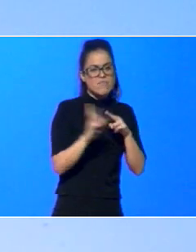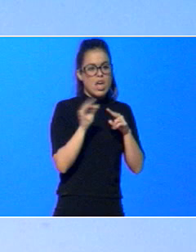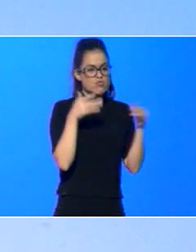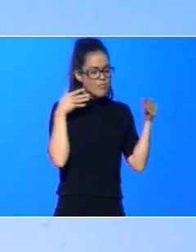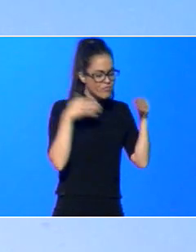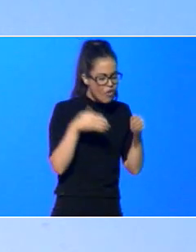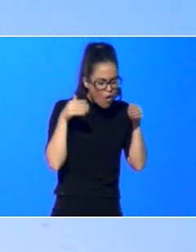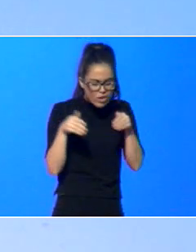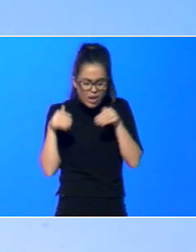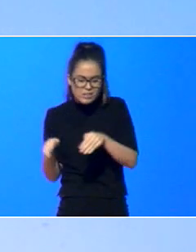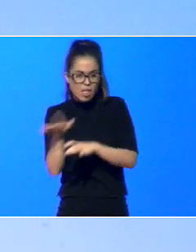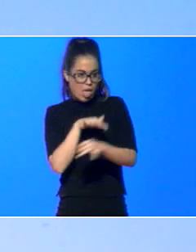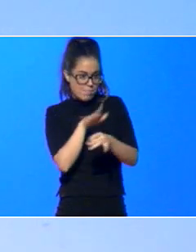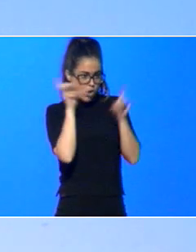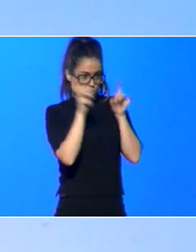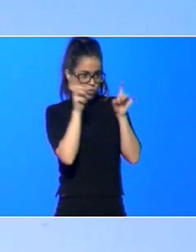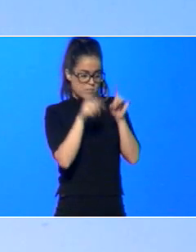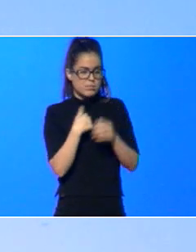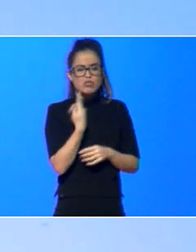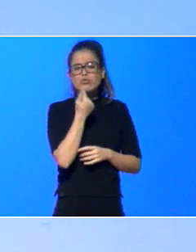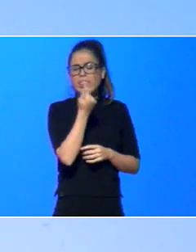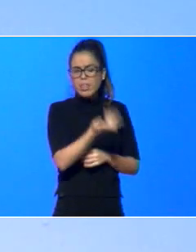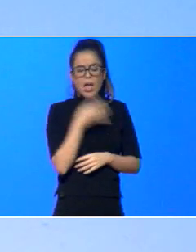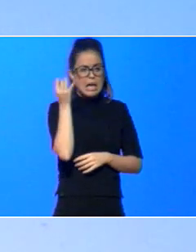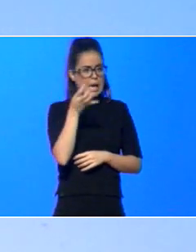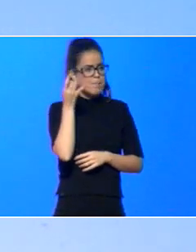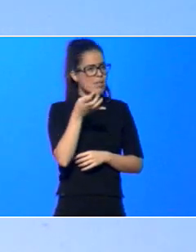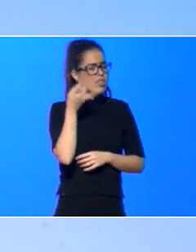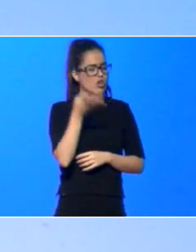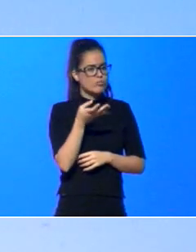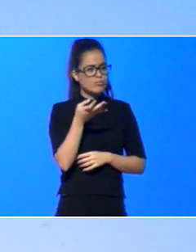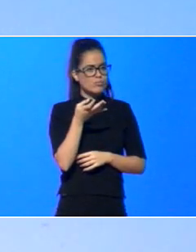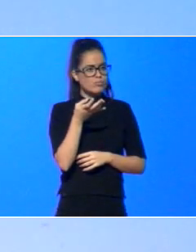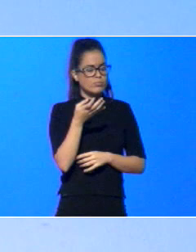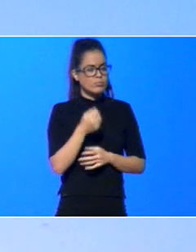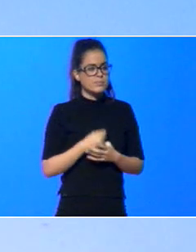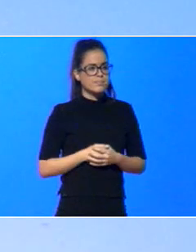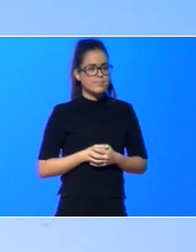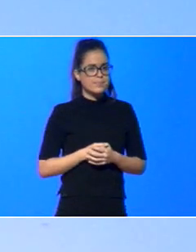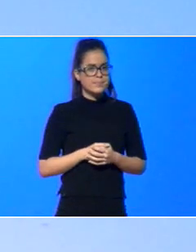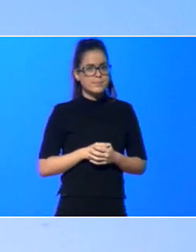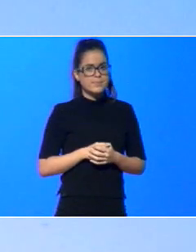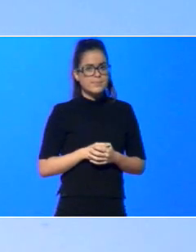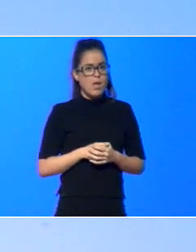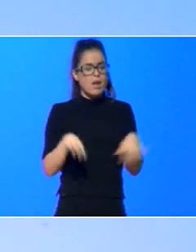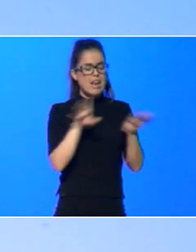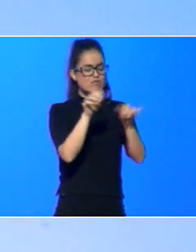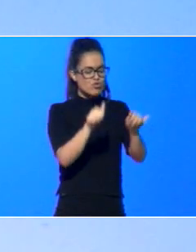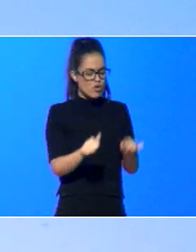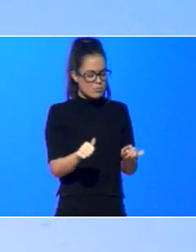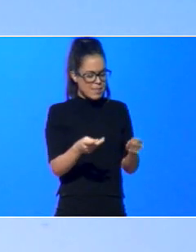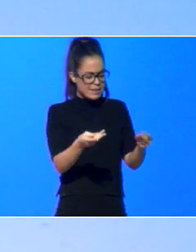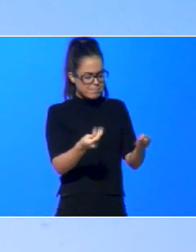este ámbito Pero lo que sí decía la convención adopta una manera de entender la educación